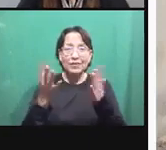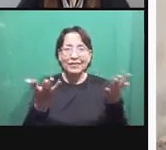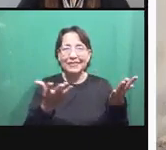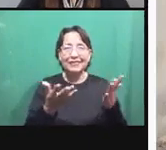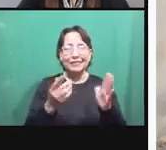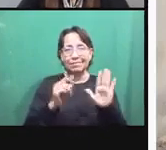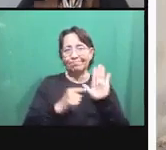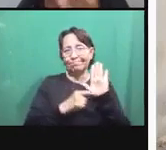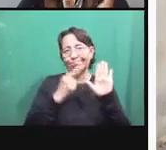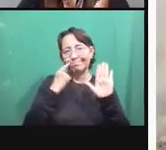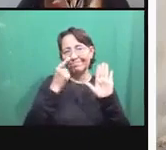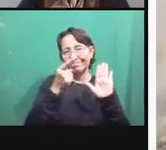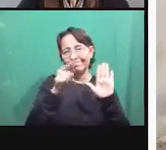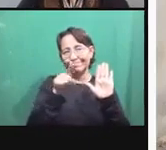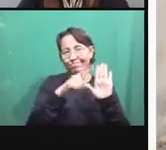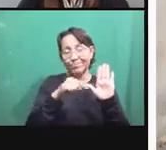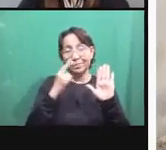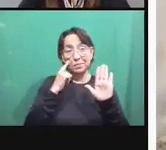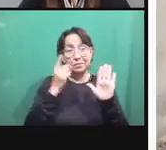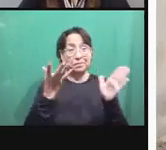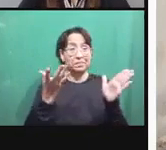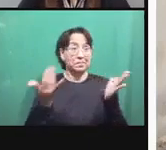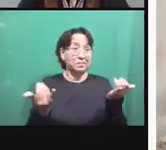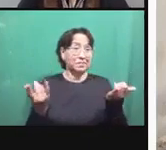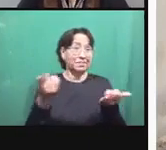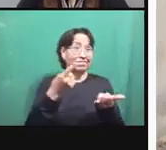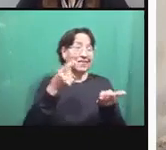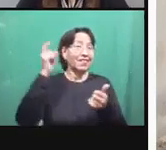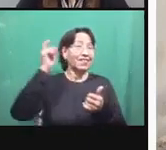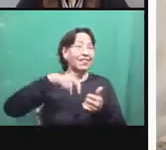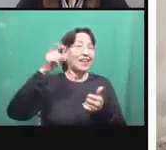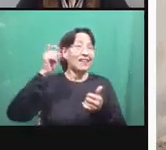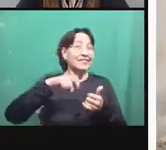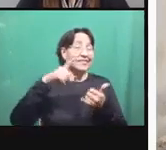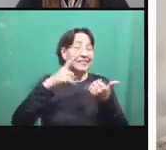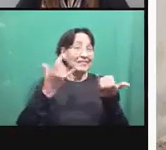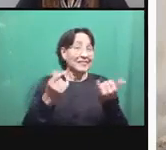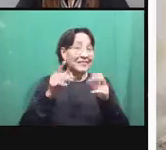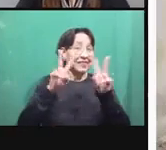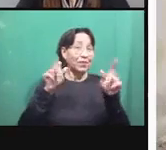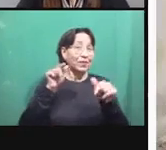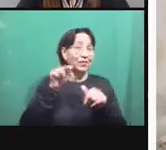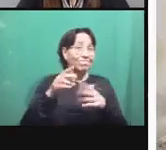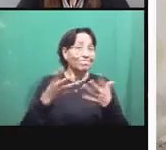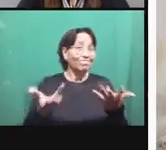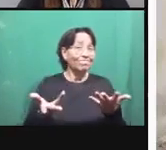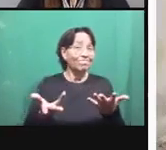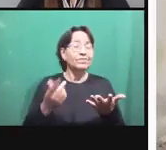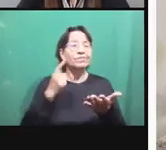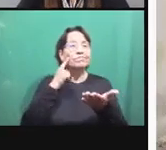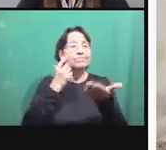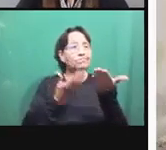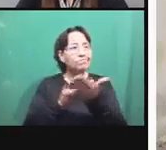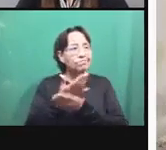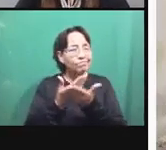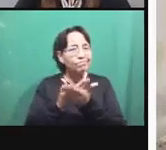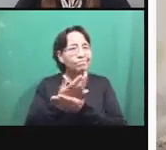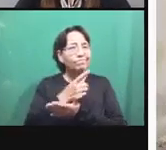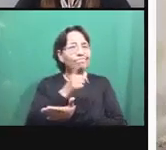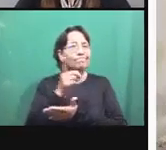ahí sobre la mesa, como esta necesidad de hablar sobre qué tan recomendables o no son